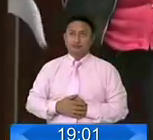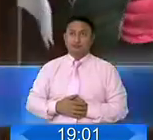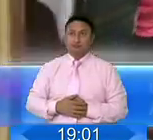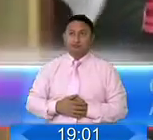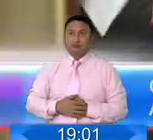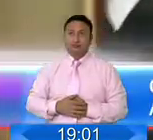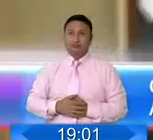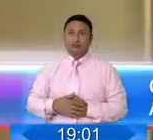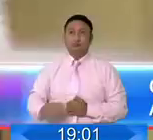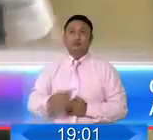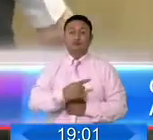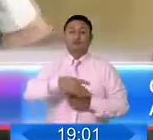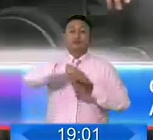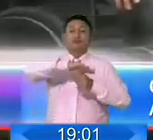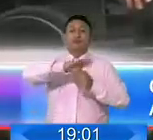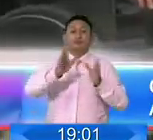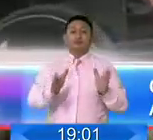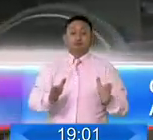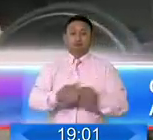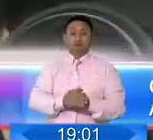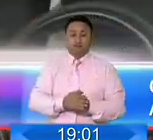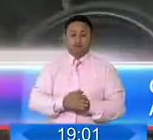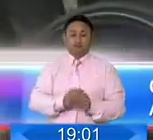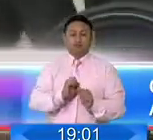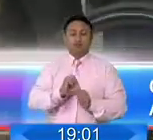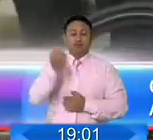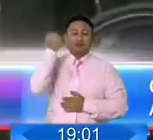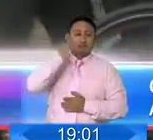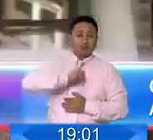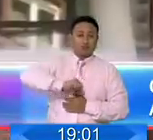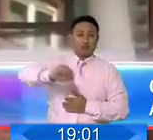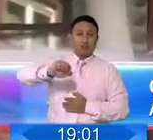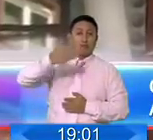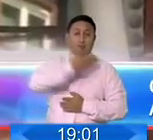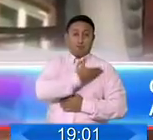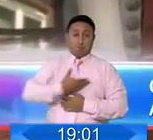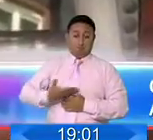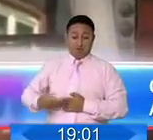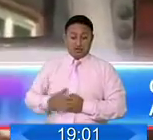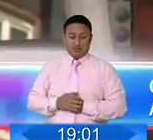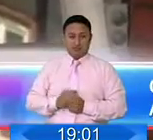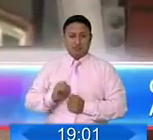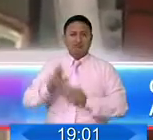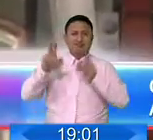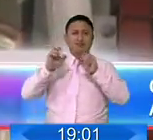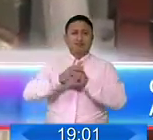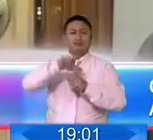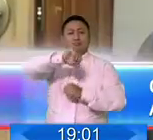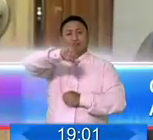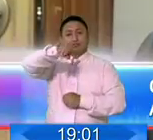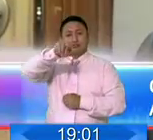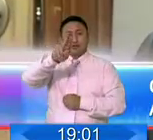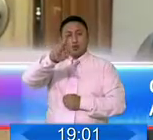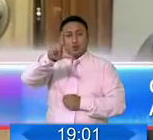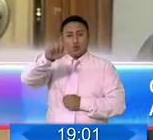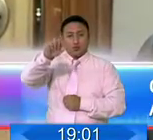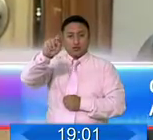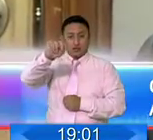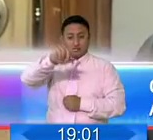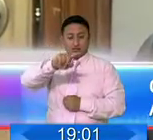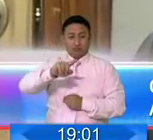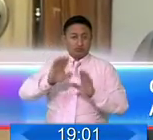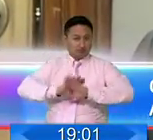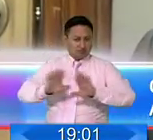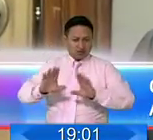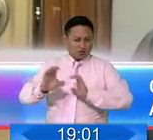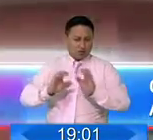El canciller de la República confirma que durante el viaje del presidente a Reino Unido no se dialogó sobre el caso de Julian Assange, pero ratifica que es urgente buscar